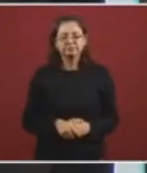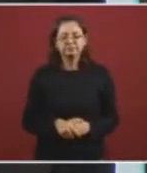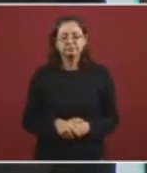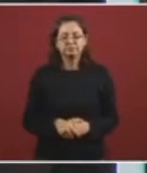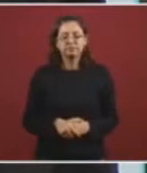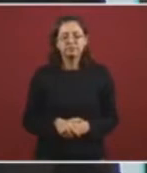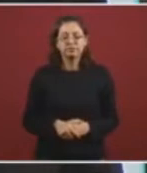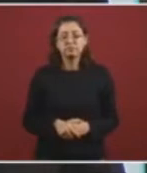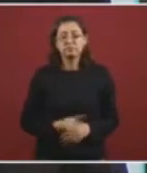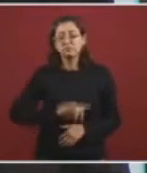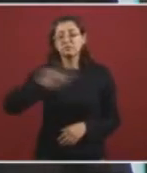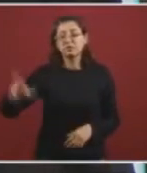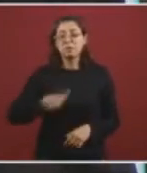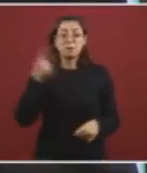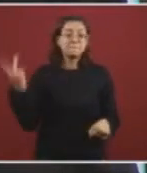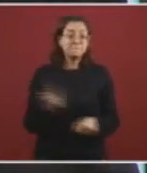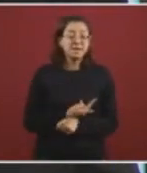¿Y qué pasó?